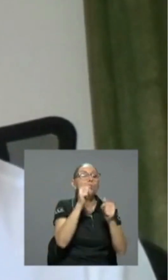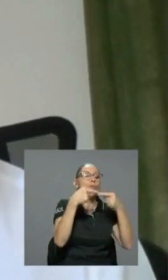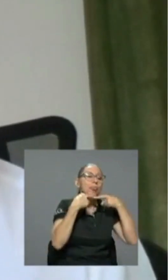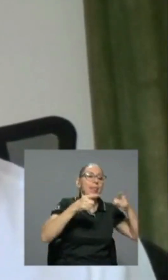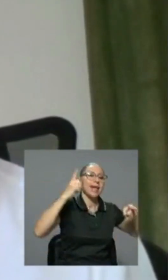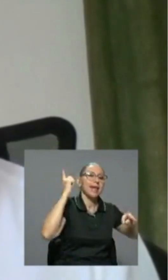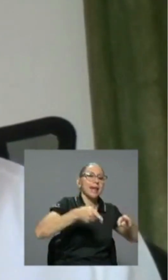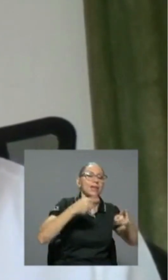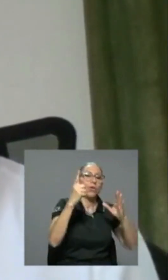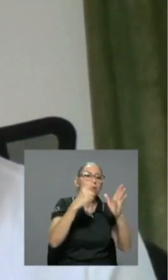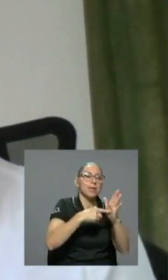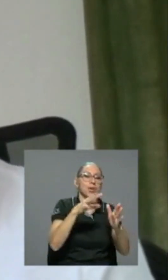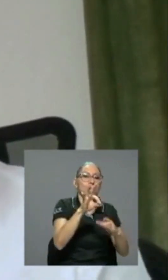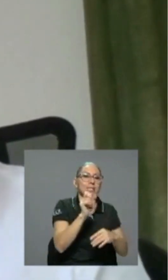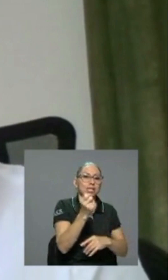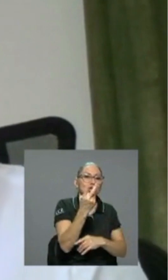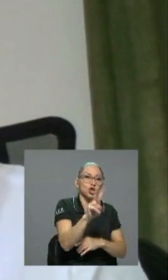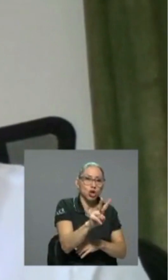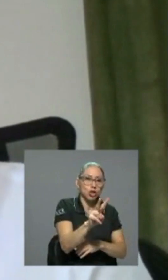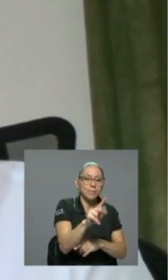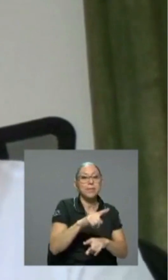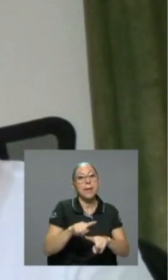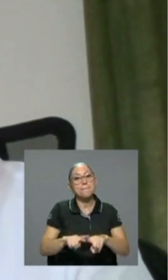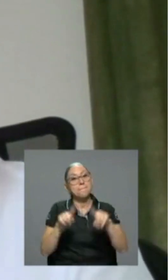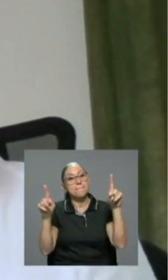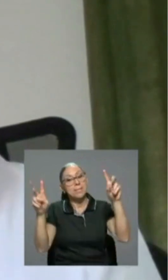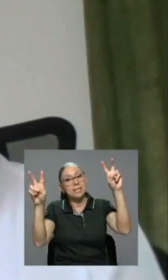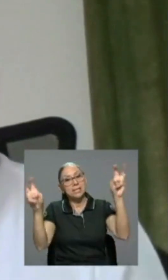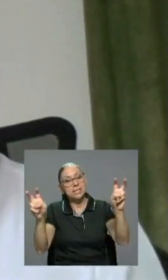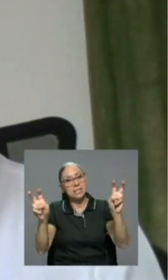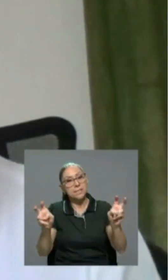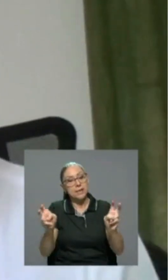sin embargo, bueno, los asuntos financieros